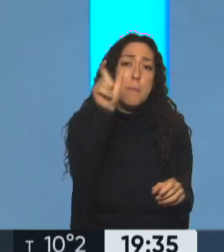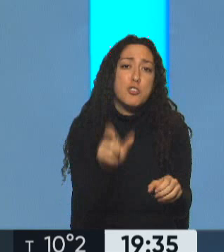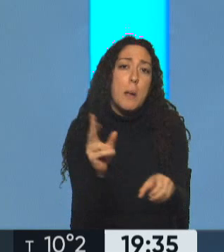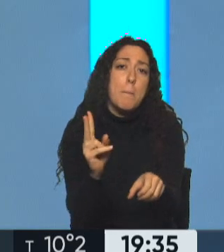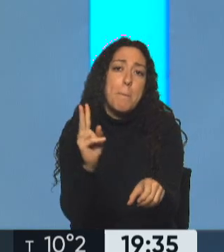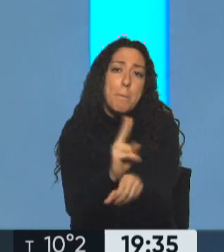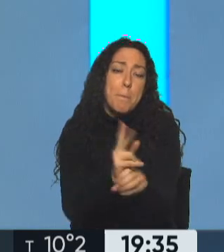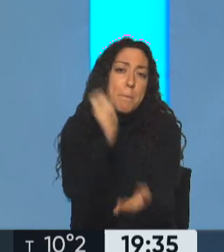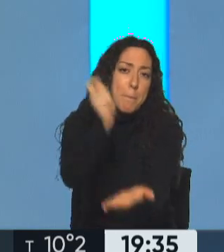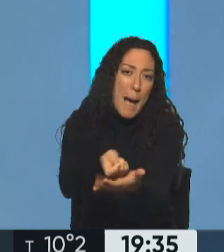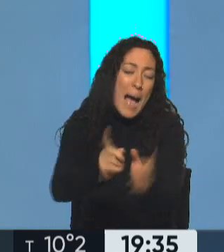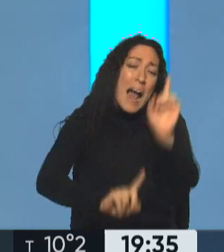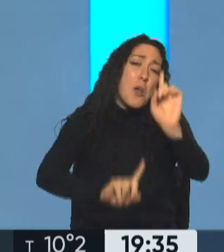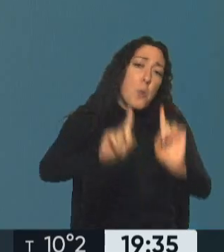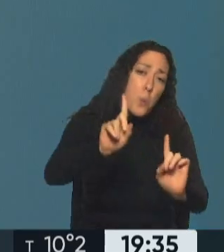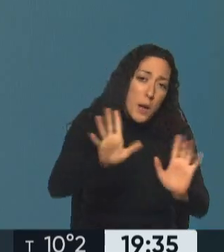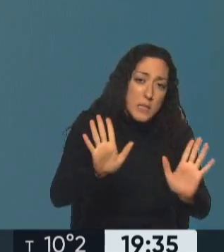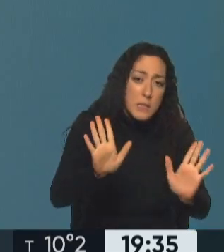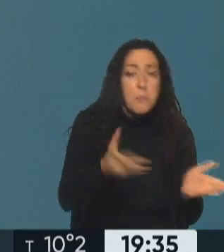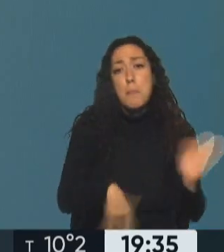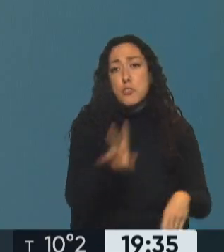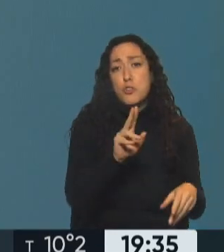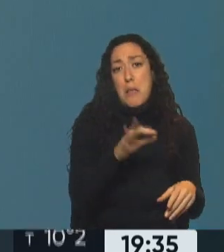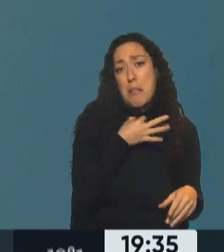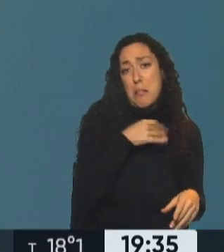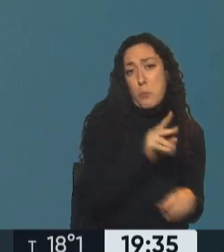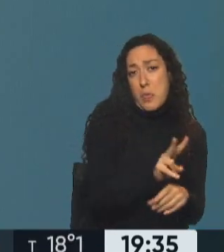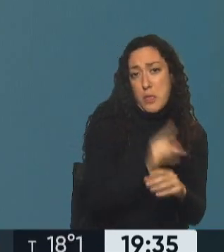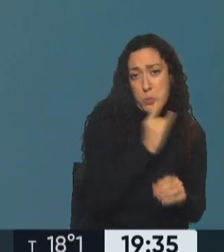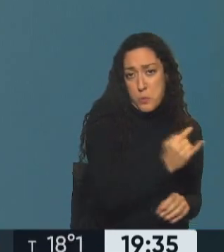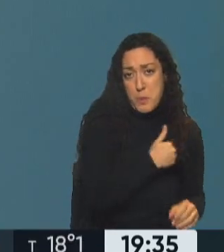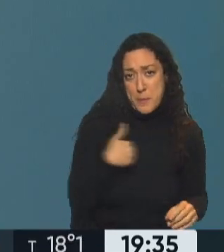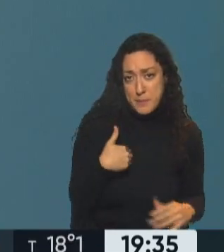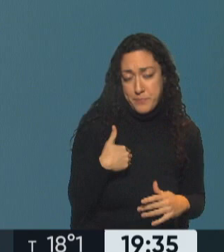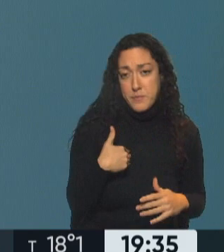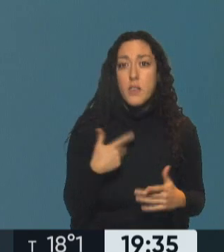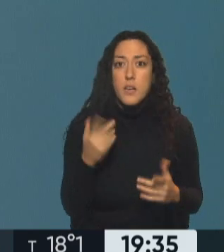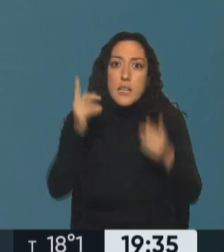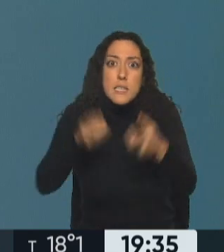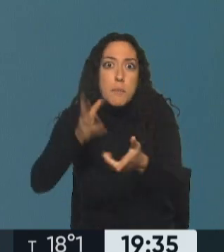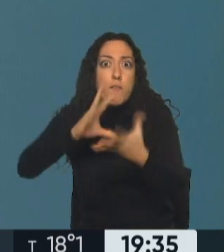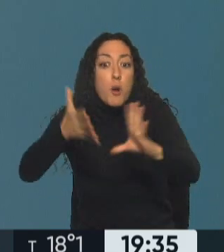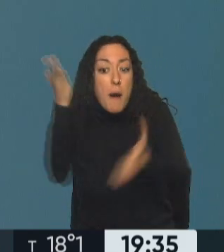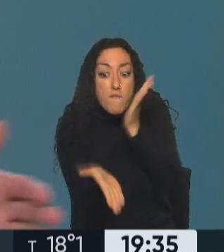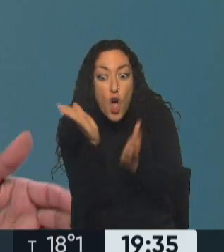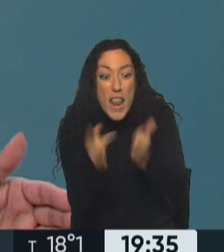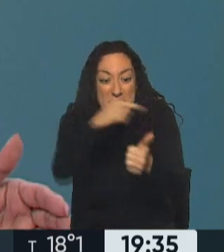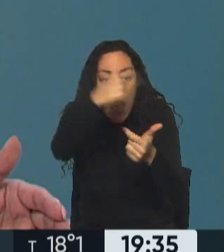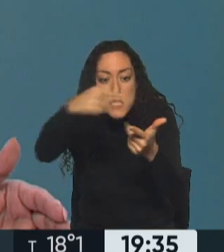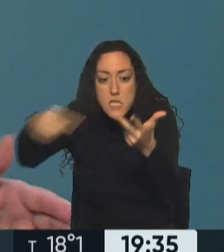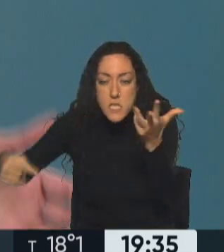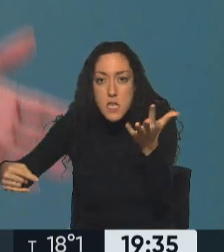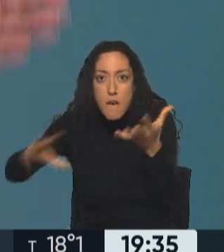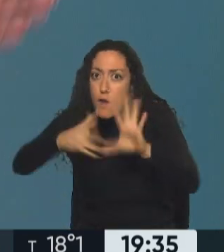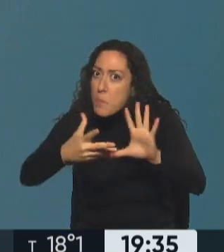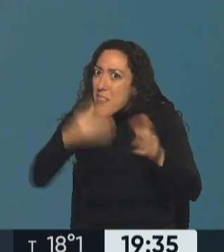una injusticia. Sí, injusticia porque aparte da cuenta, perdón Estela, ¿no? Feli, da cuenta de la violencia, cómo en sus distintos espectros se puede ejercer